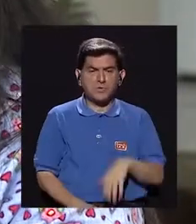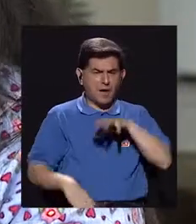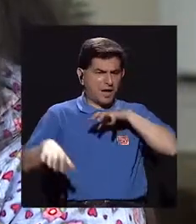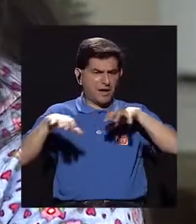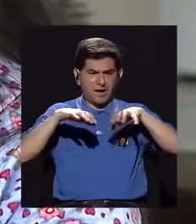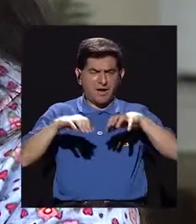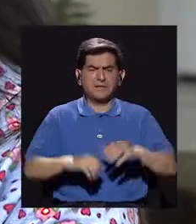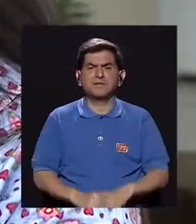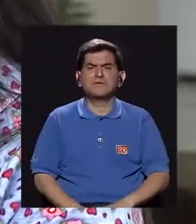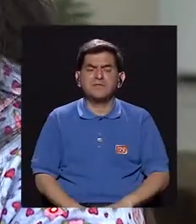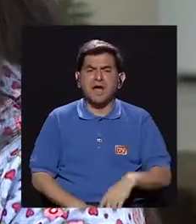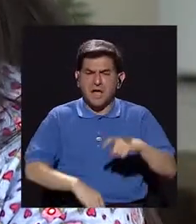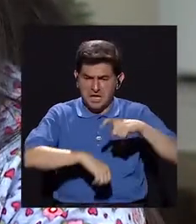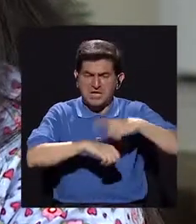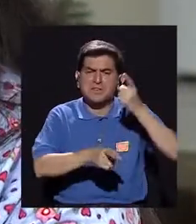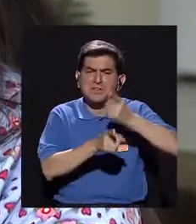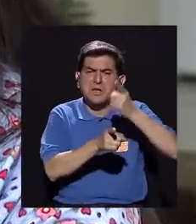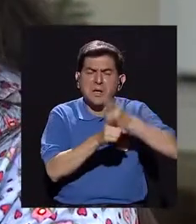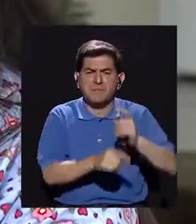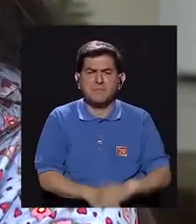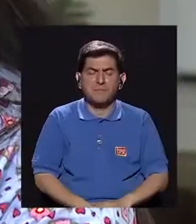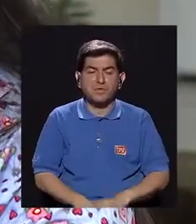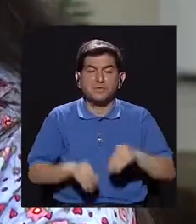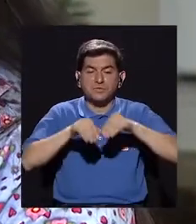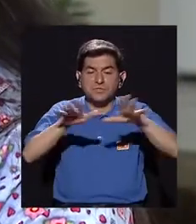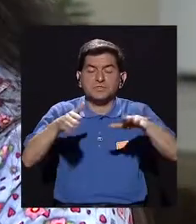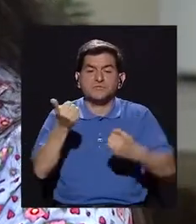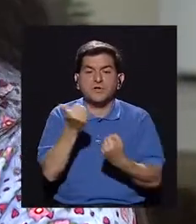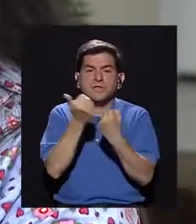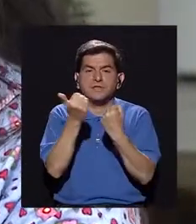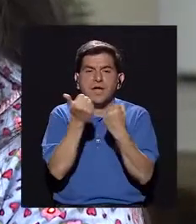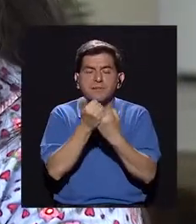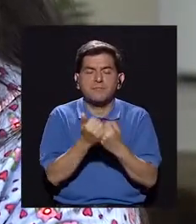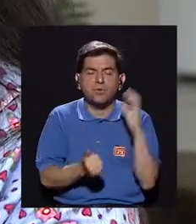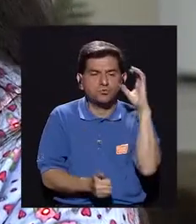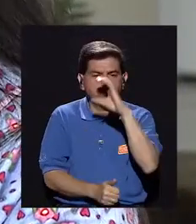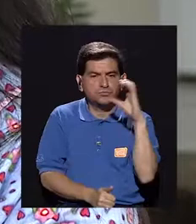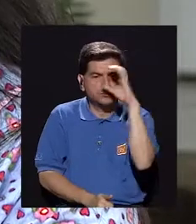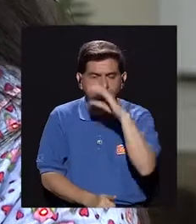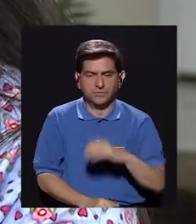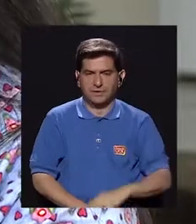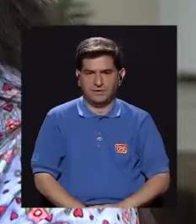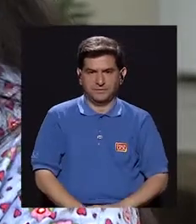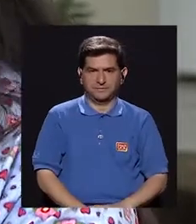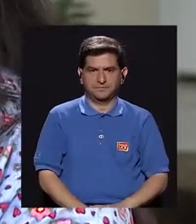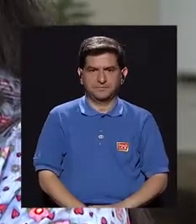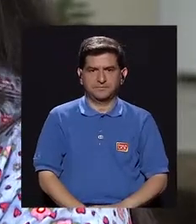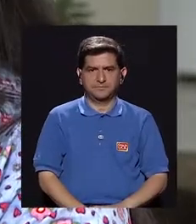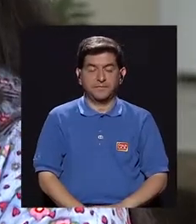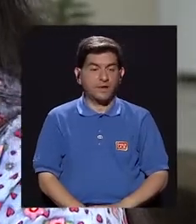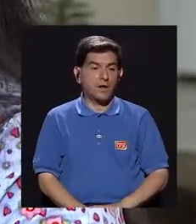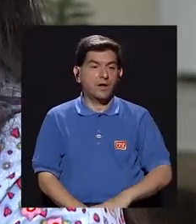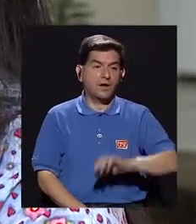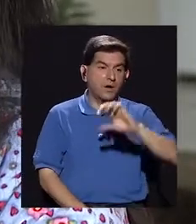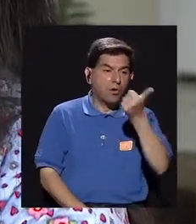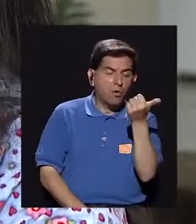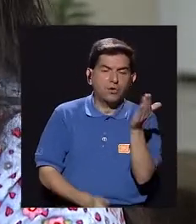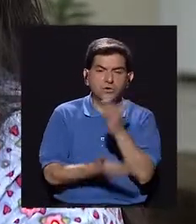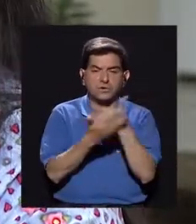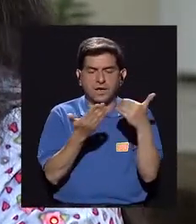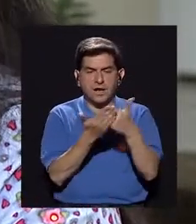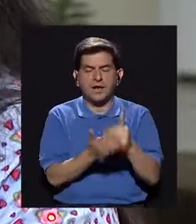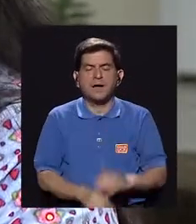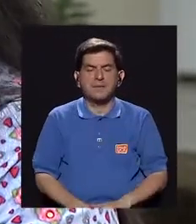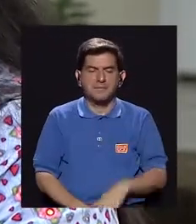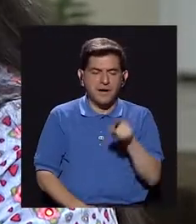están muy a tiempo, entonces se busca una red de apoyo específicamente para ellos, ¿verdad? También está lo que es la